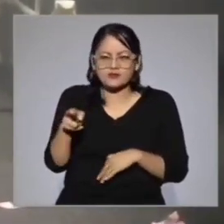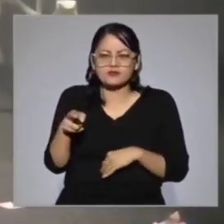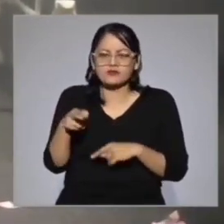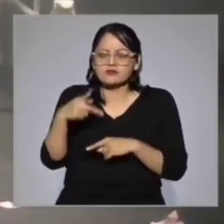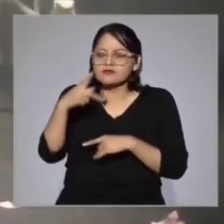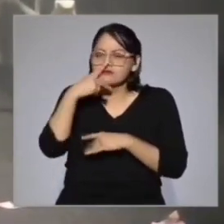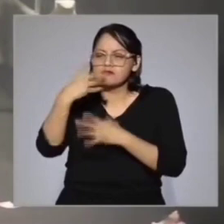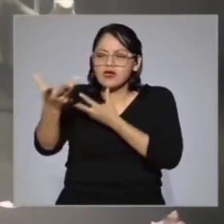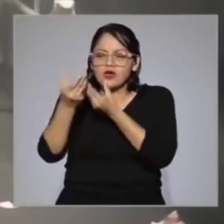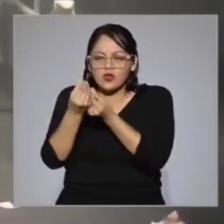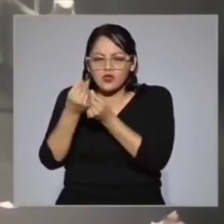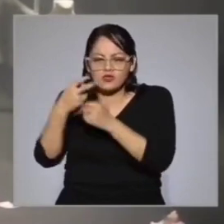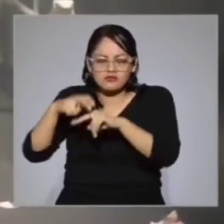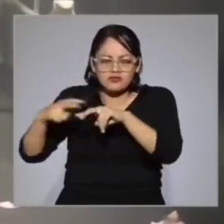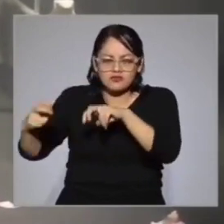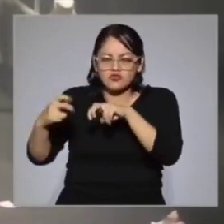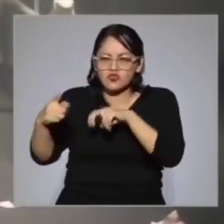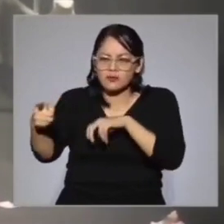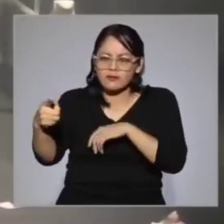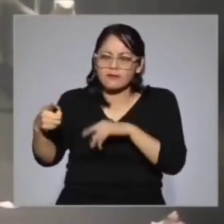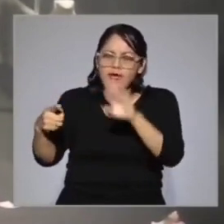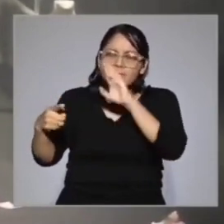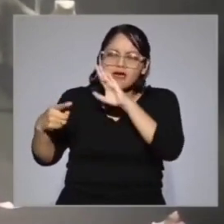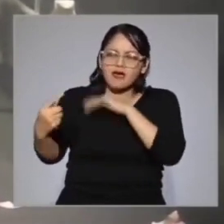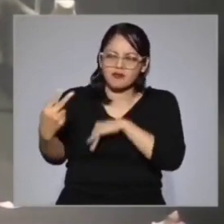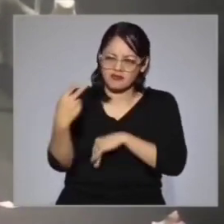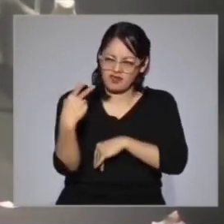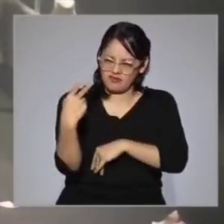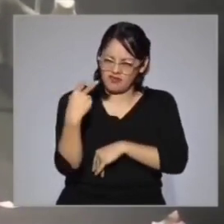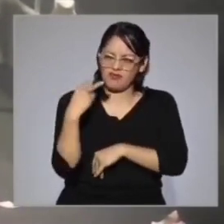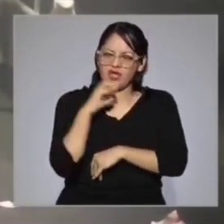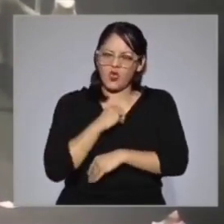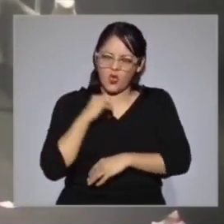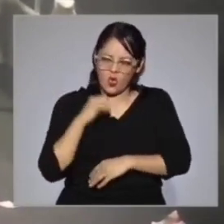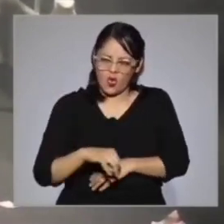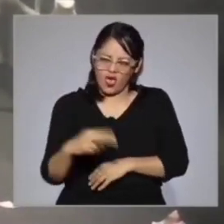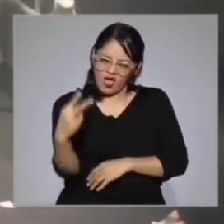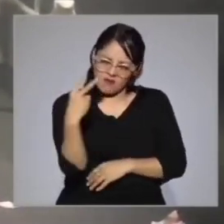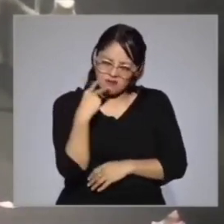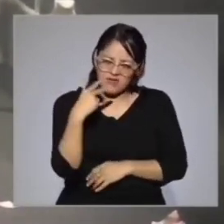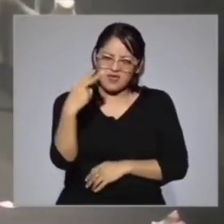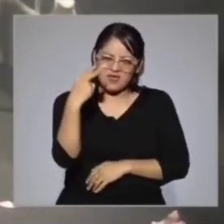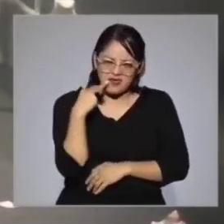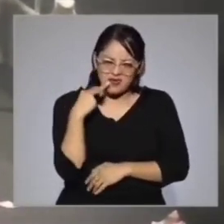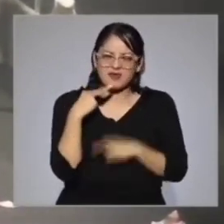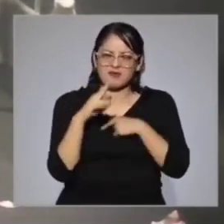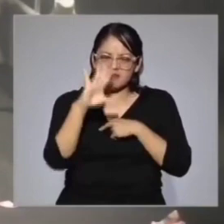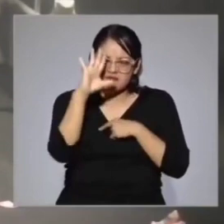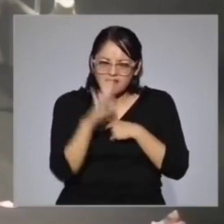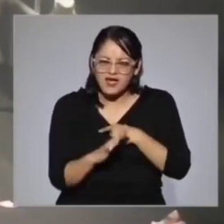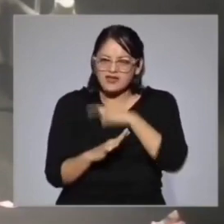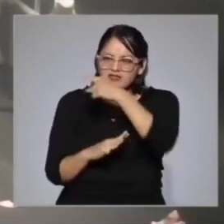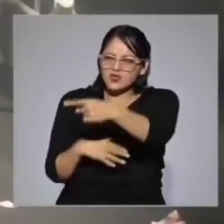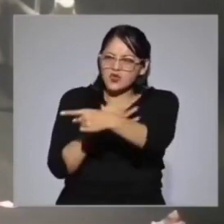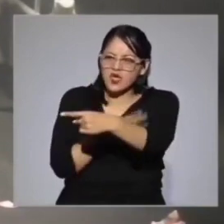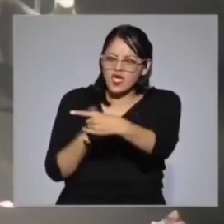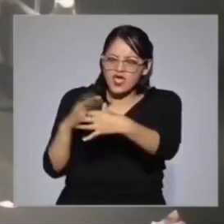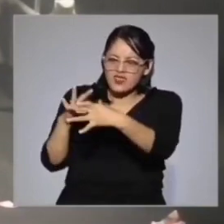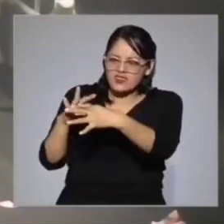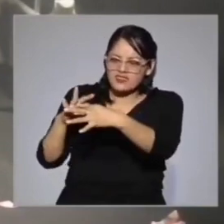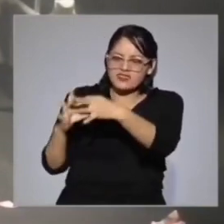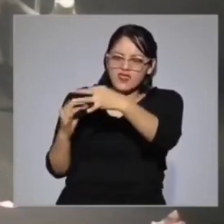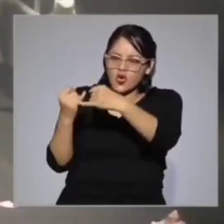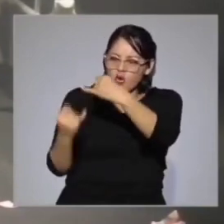papás. El odio con el que me miraba tu madre, como si le fuera a arrancar el cordón umbilical a su bebé